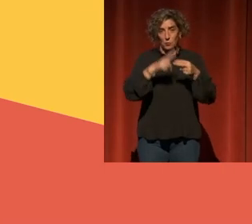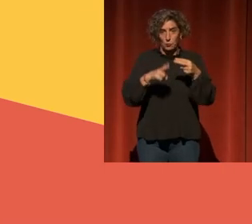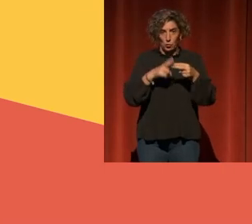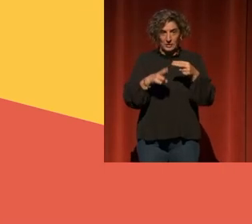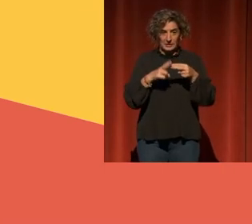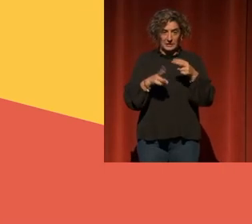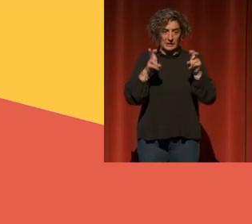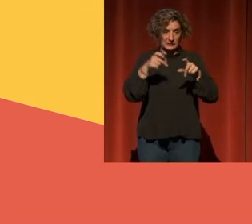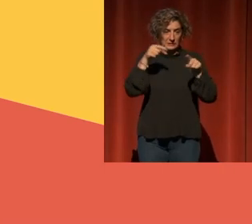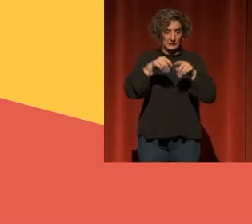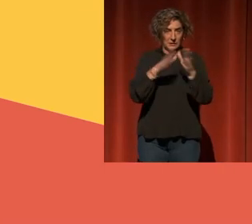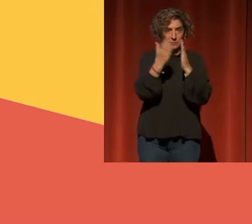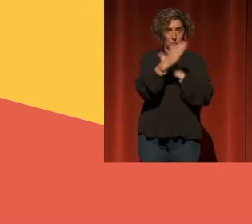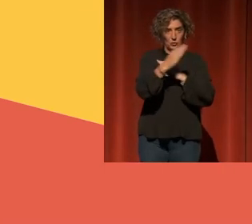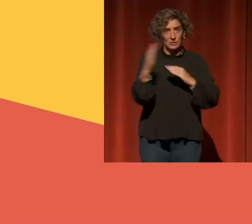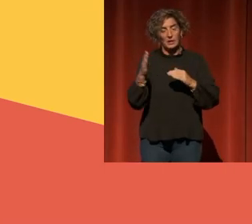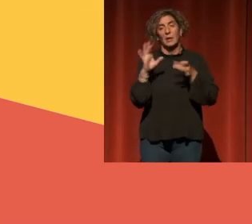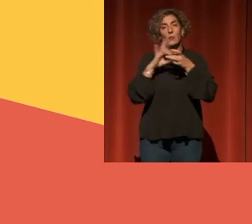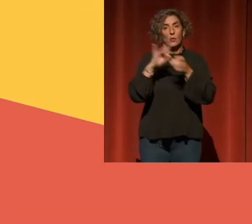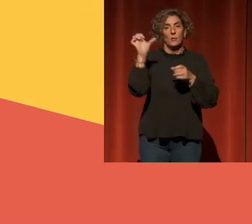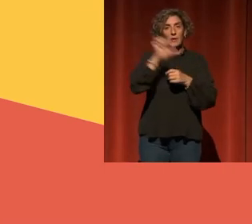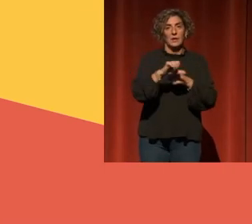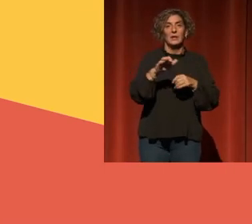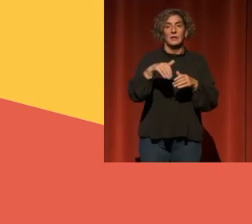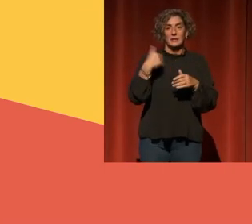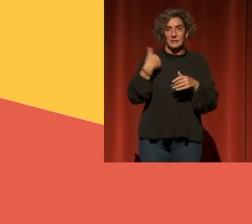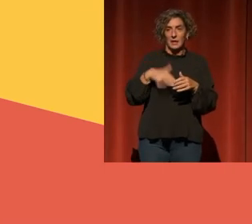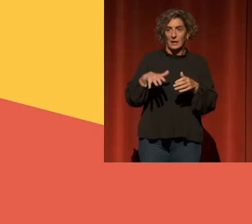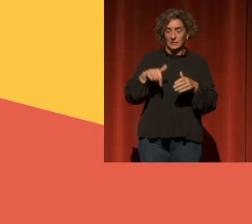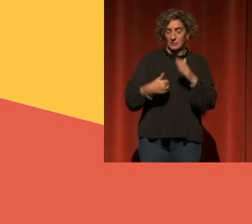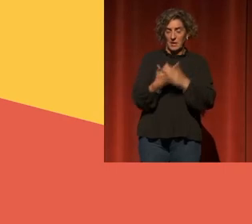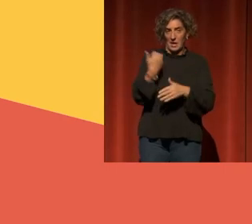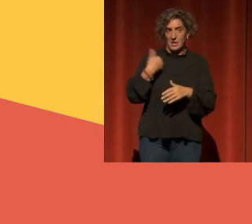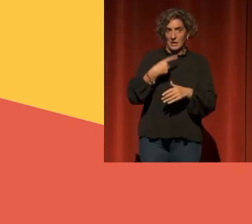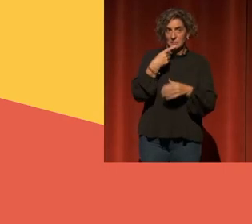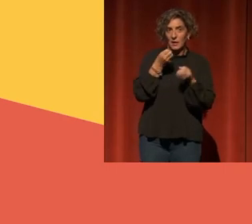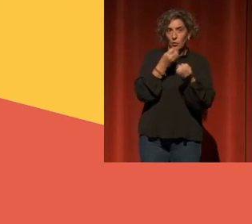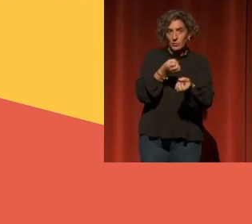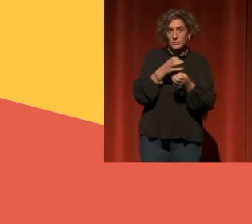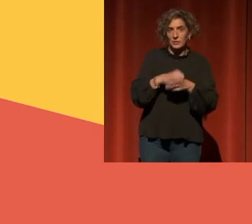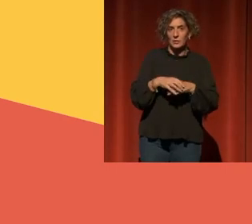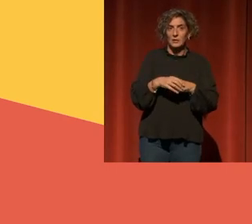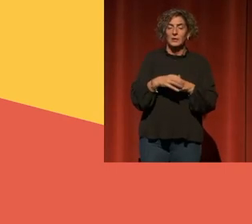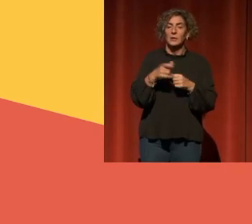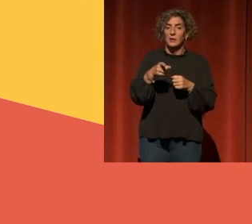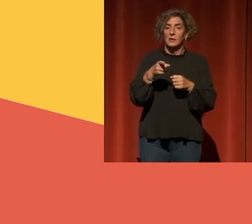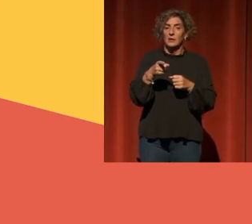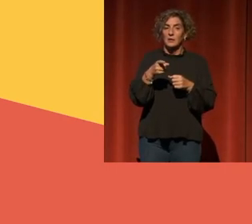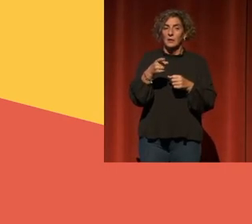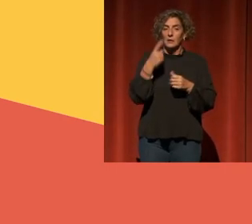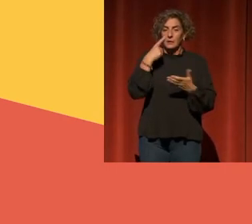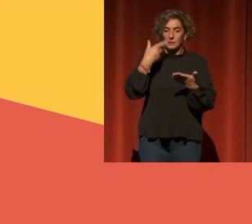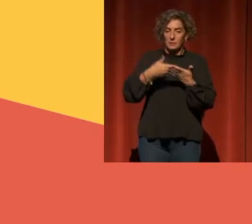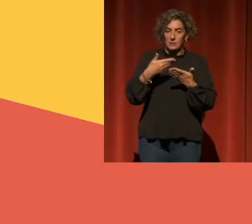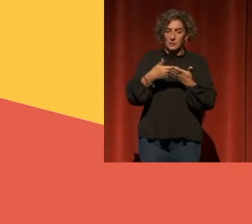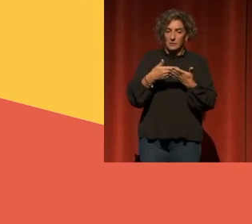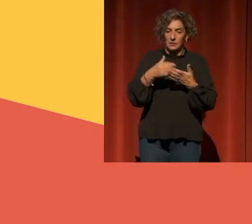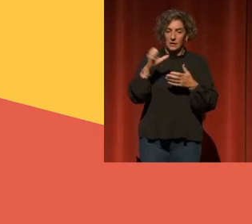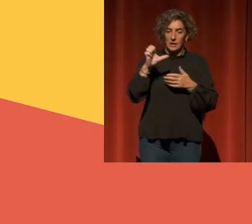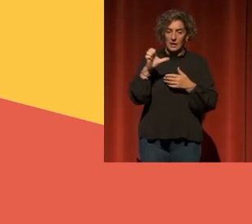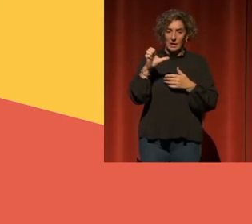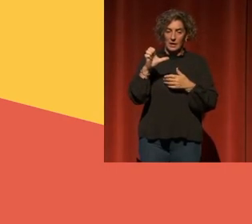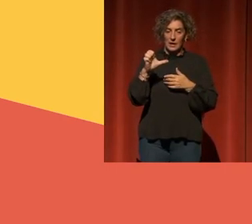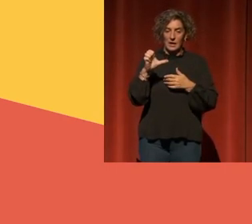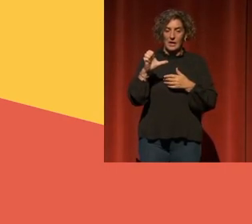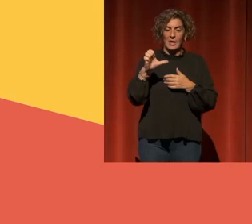bibliotecas en la Unión Europea y ciertamente que se ha comentado esta mañana Élida tomó el testigo y en el año